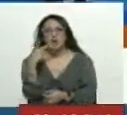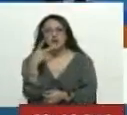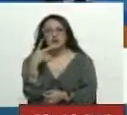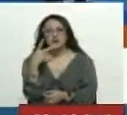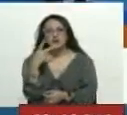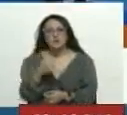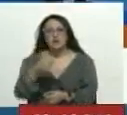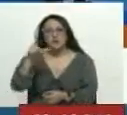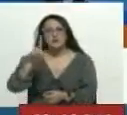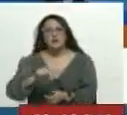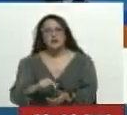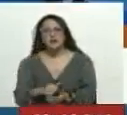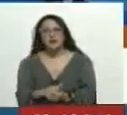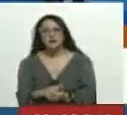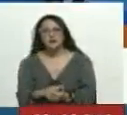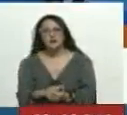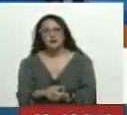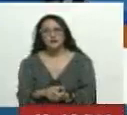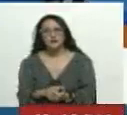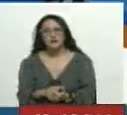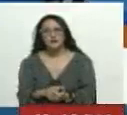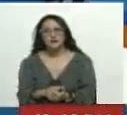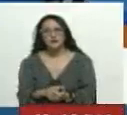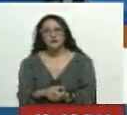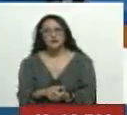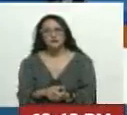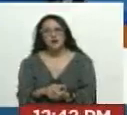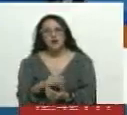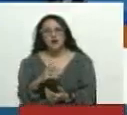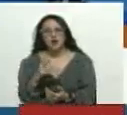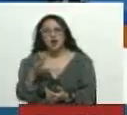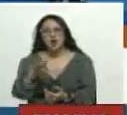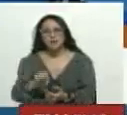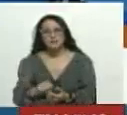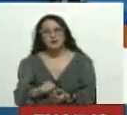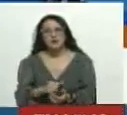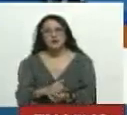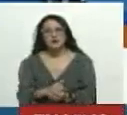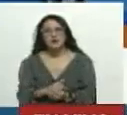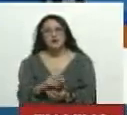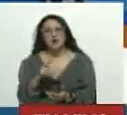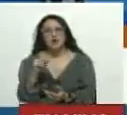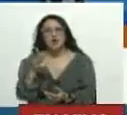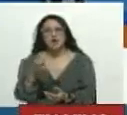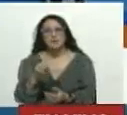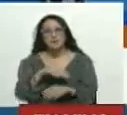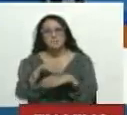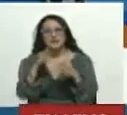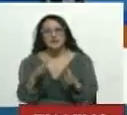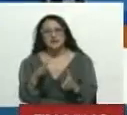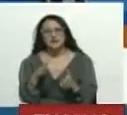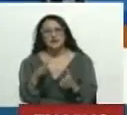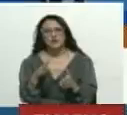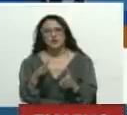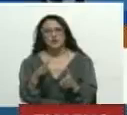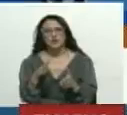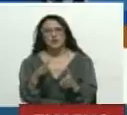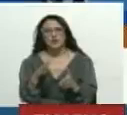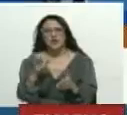más barato de que disputar ideas o no comprar a Moreno o no comprar el ministro de ejército